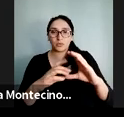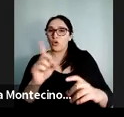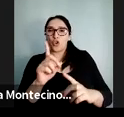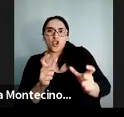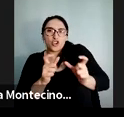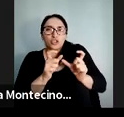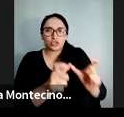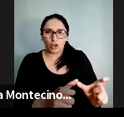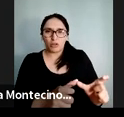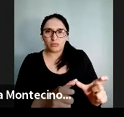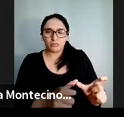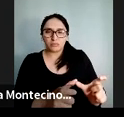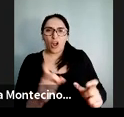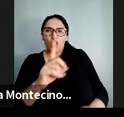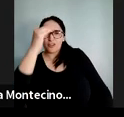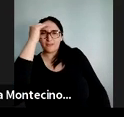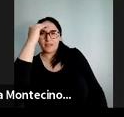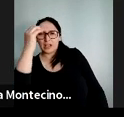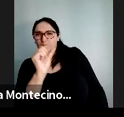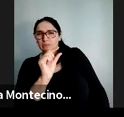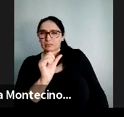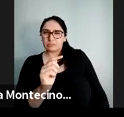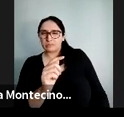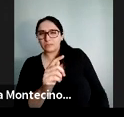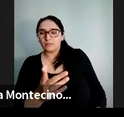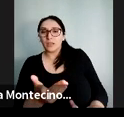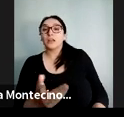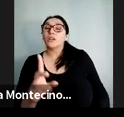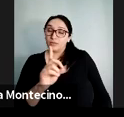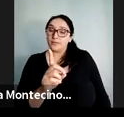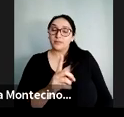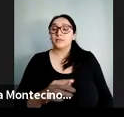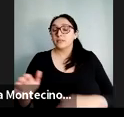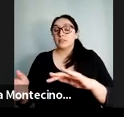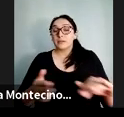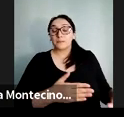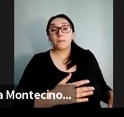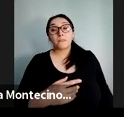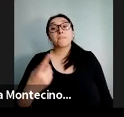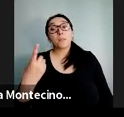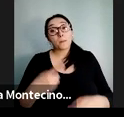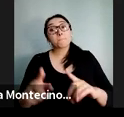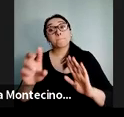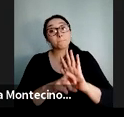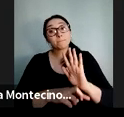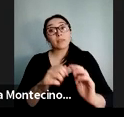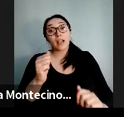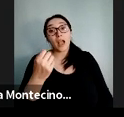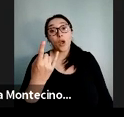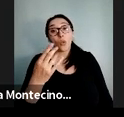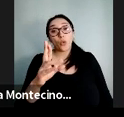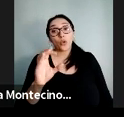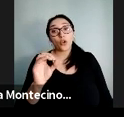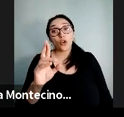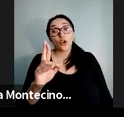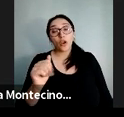Por otro lado, dentro de lo que hemos hecho en Aurora también es divulgar este proyecto que tiene Facebook, Instagram y